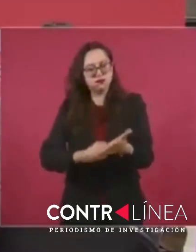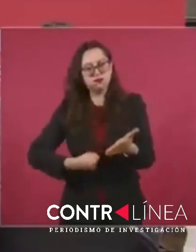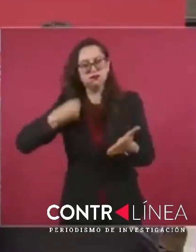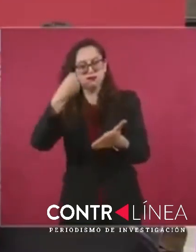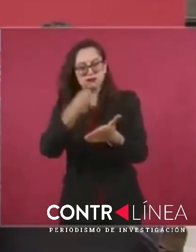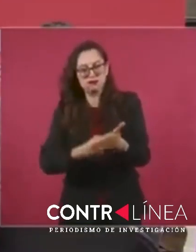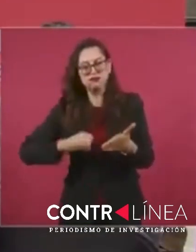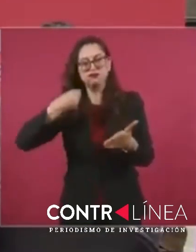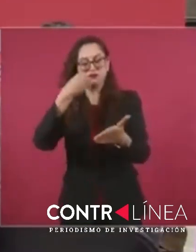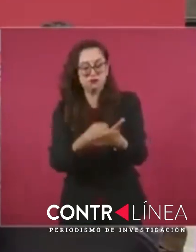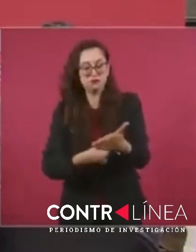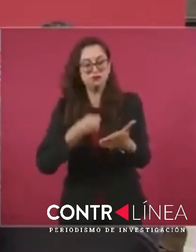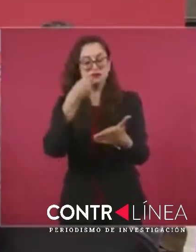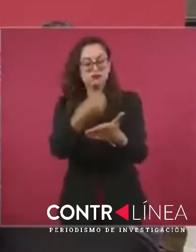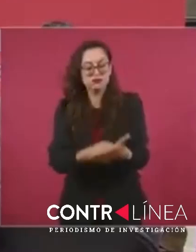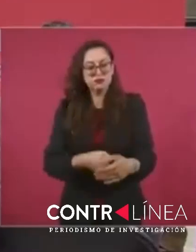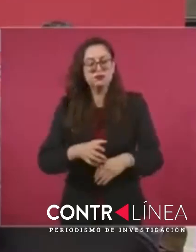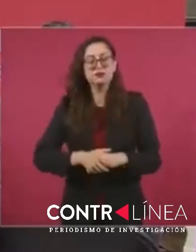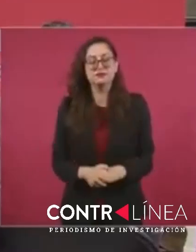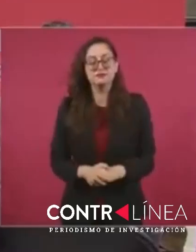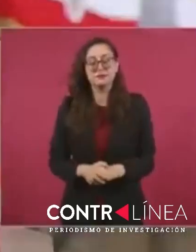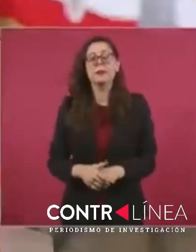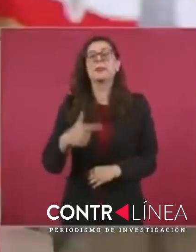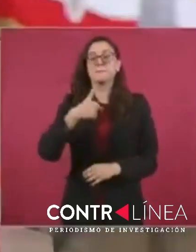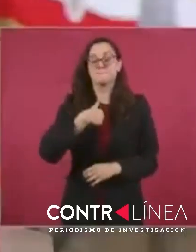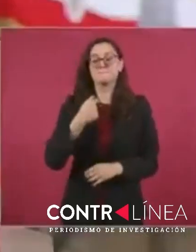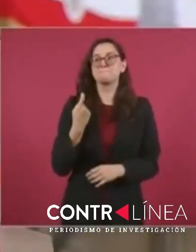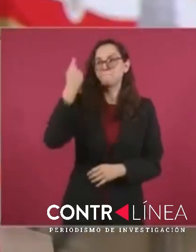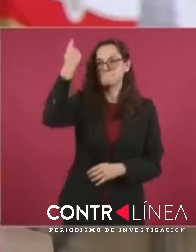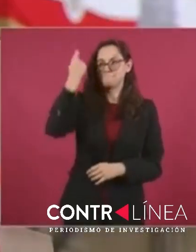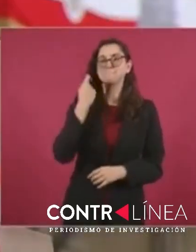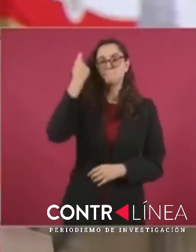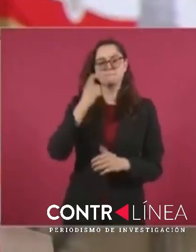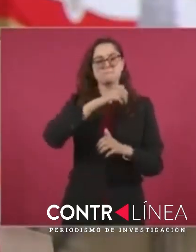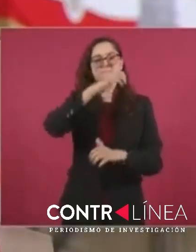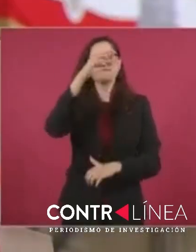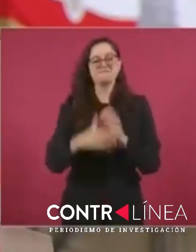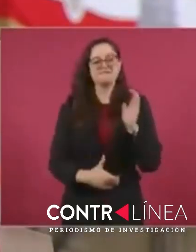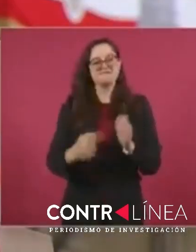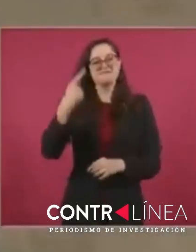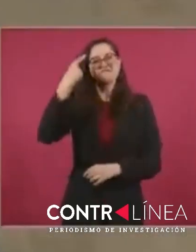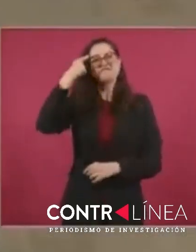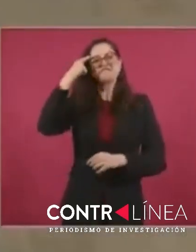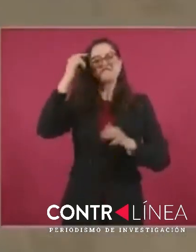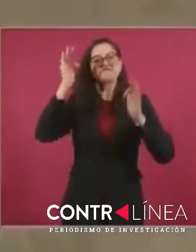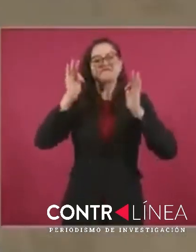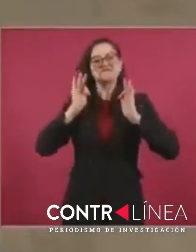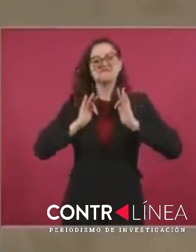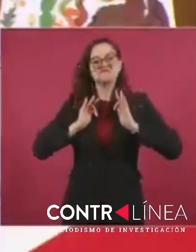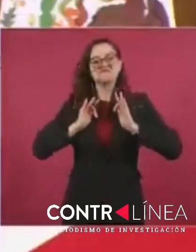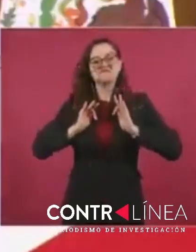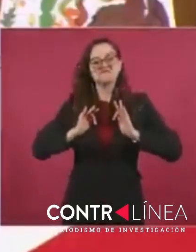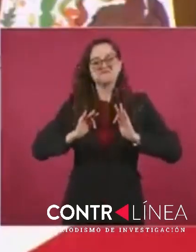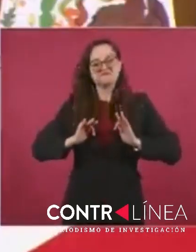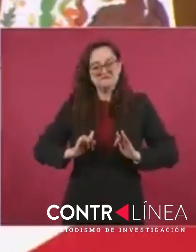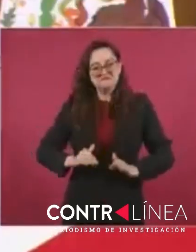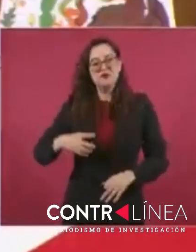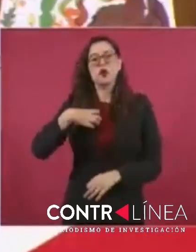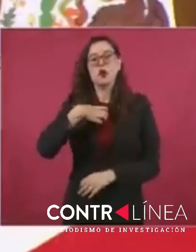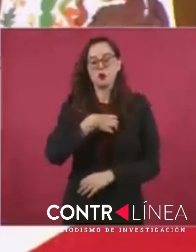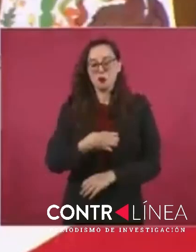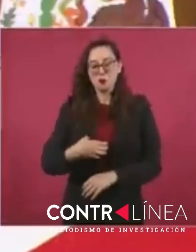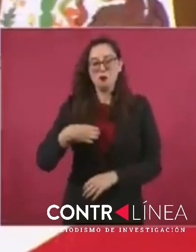democracia. Me voy a jubilar con la conciencia tranquila y muy contento.